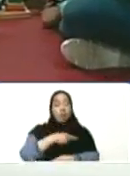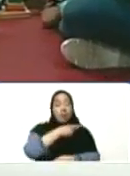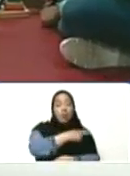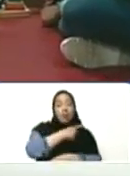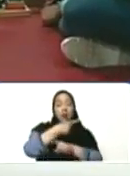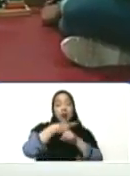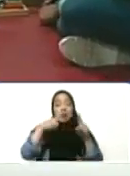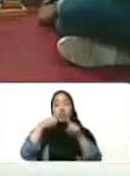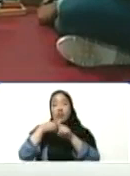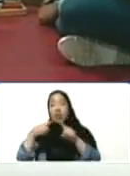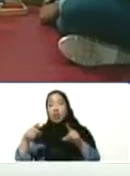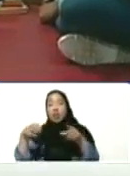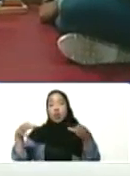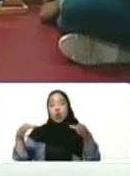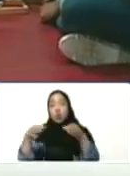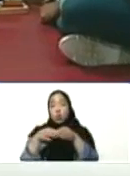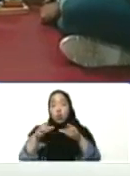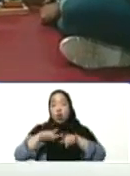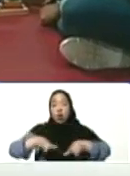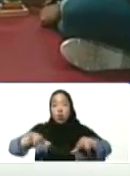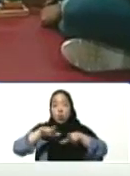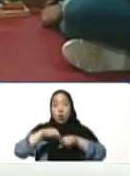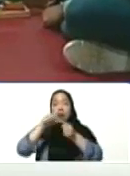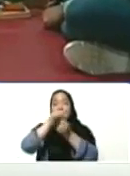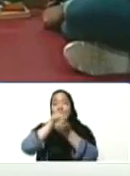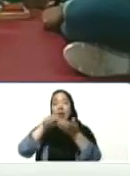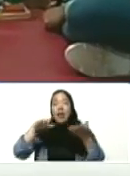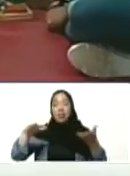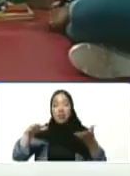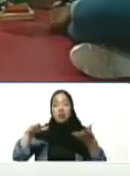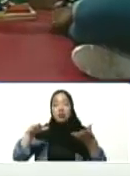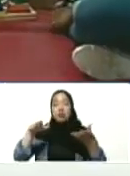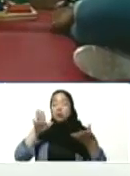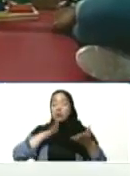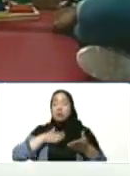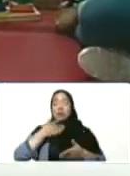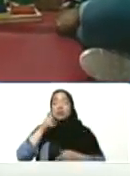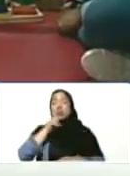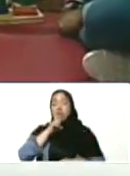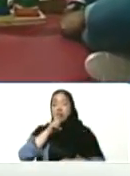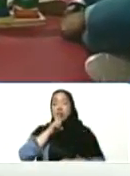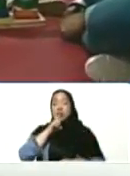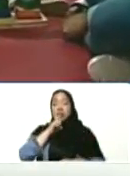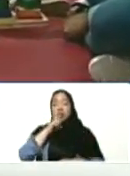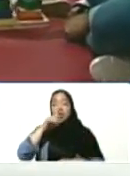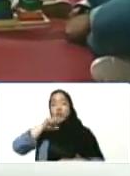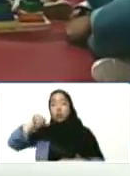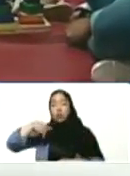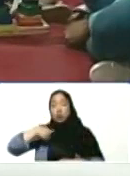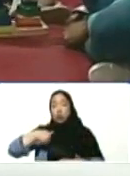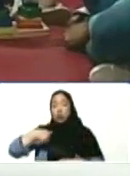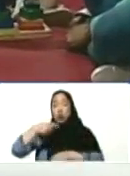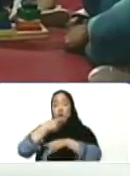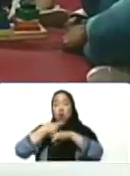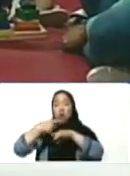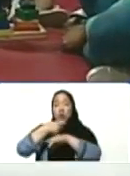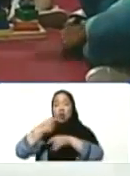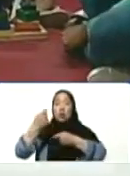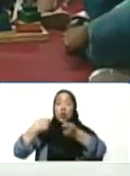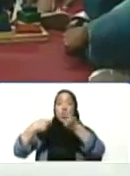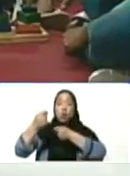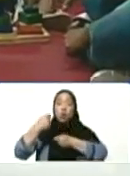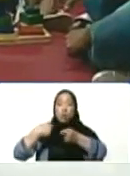gratuito para un país sancionado, perseguido, bloqueado,